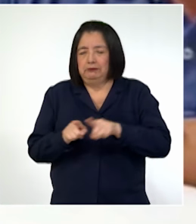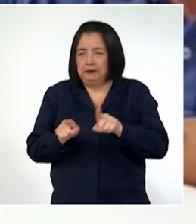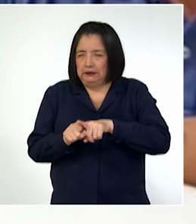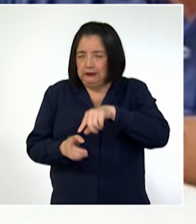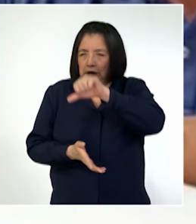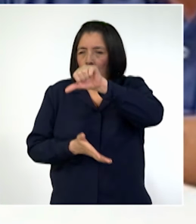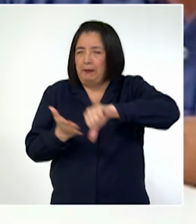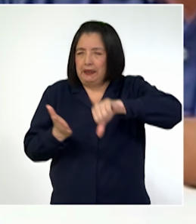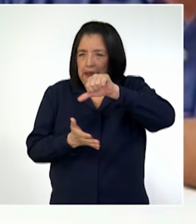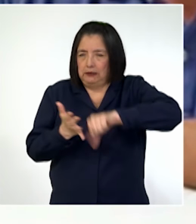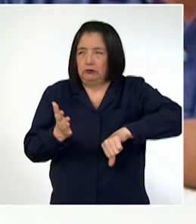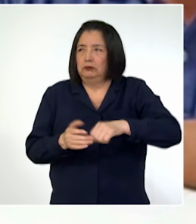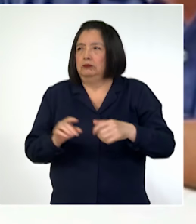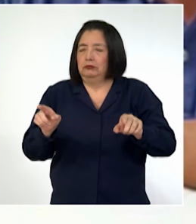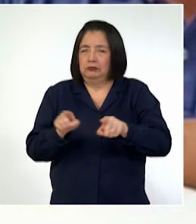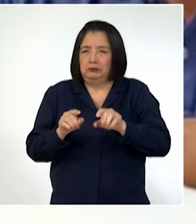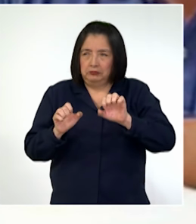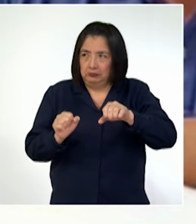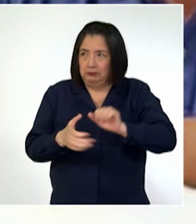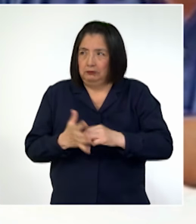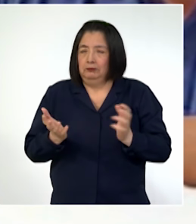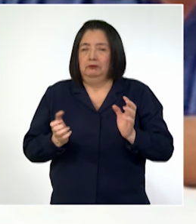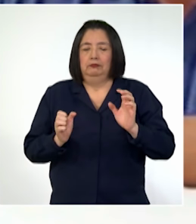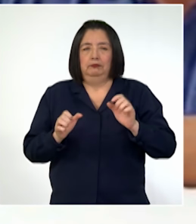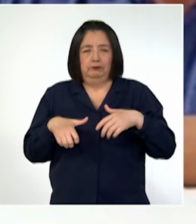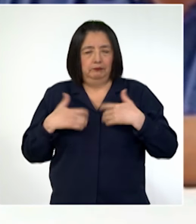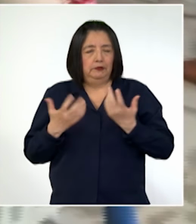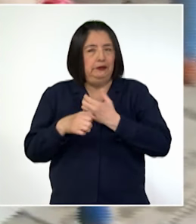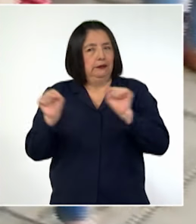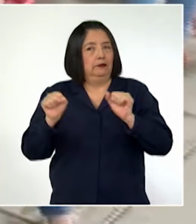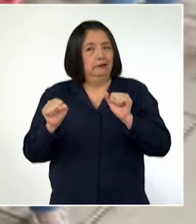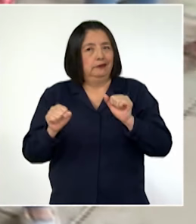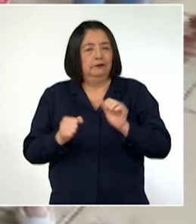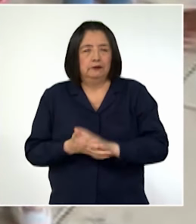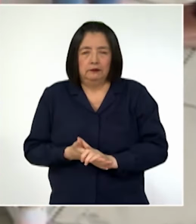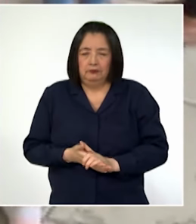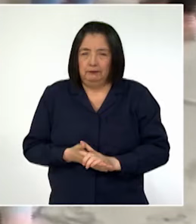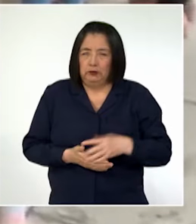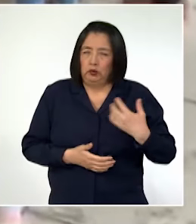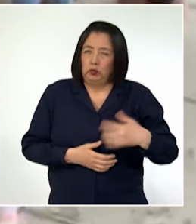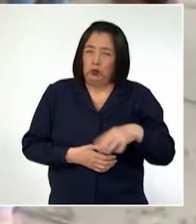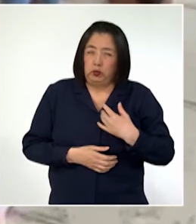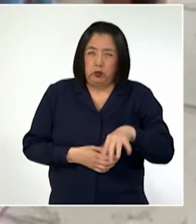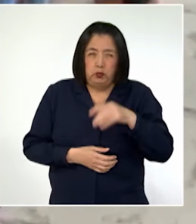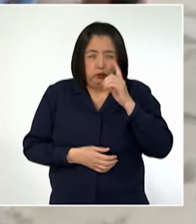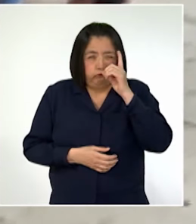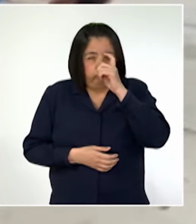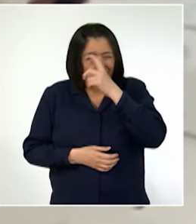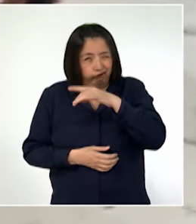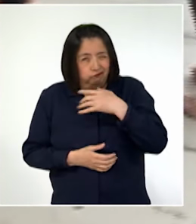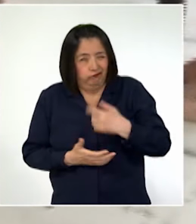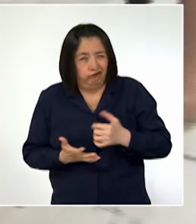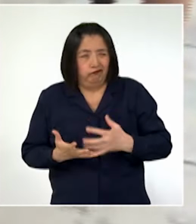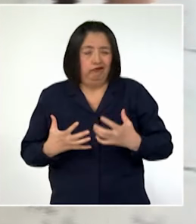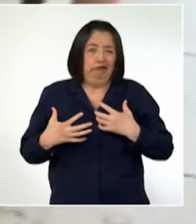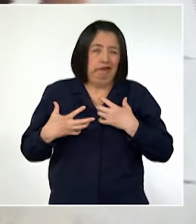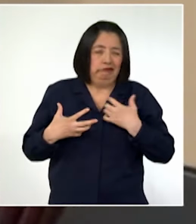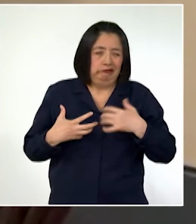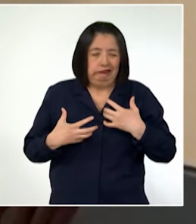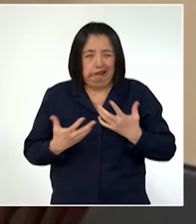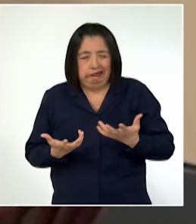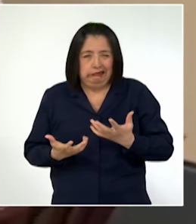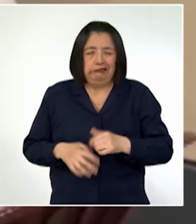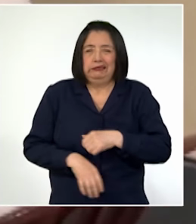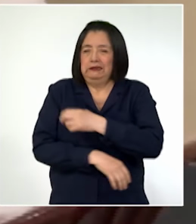quirúrgicamente para tratar de salvarlos. Debido al complicado estado de salud de los heridos, el hospital